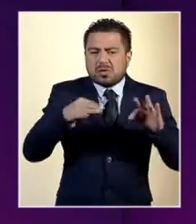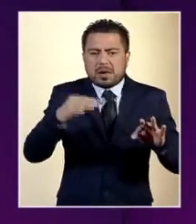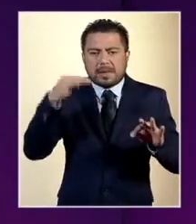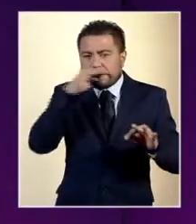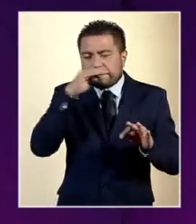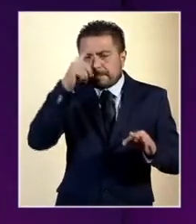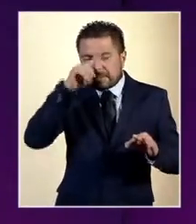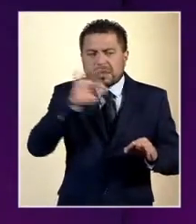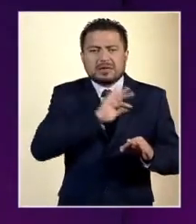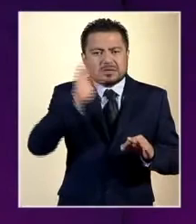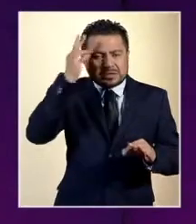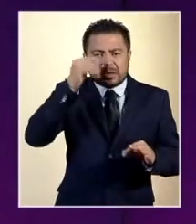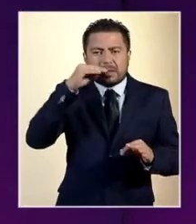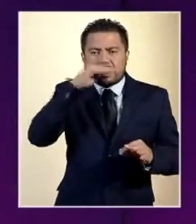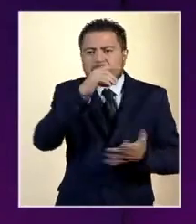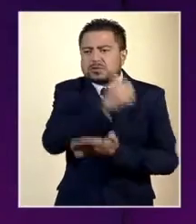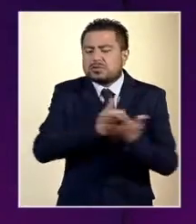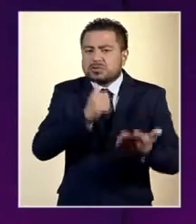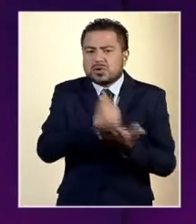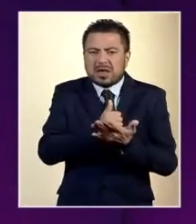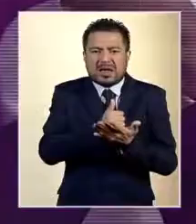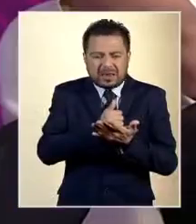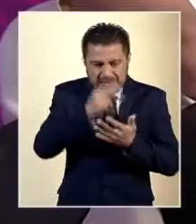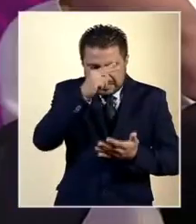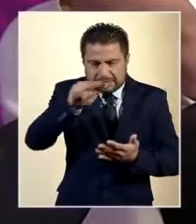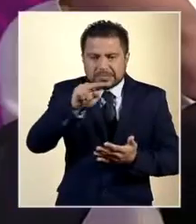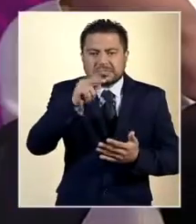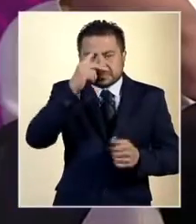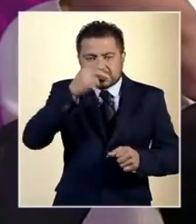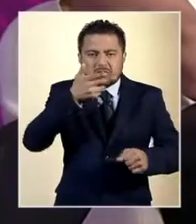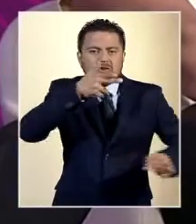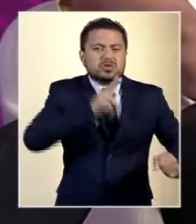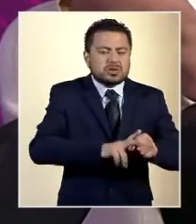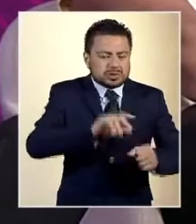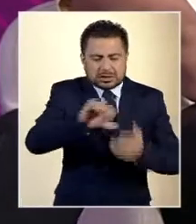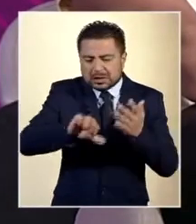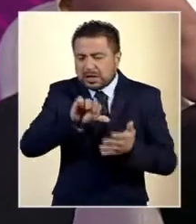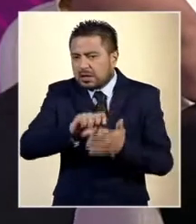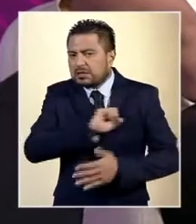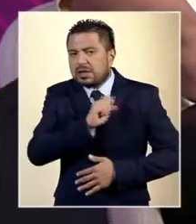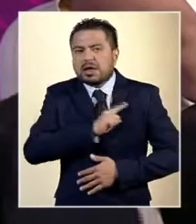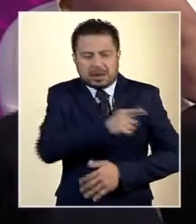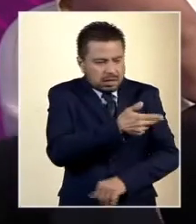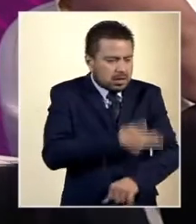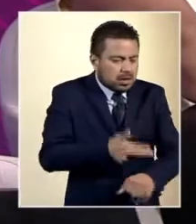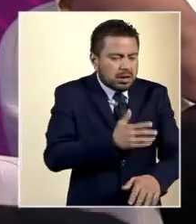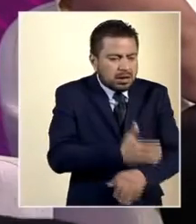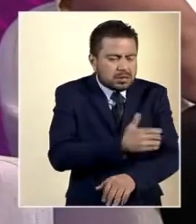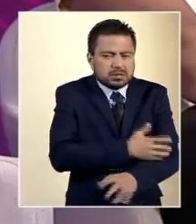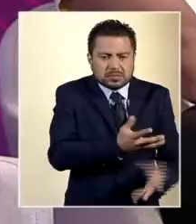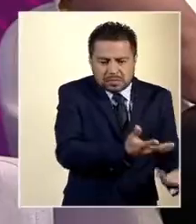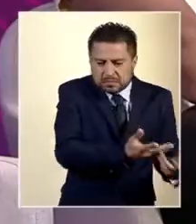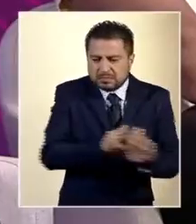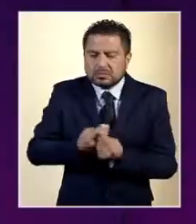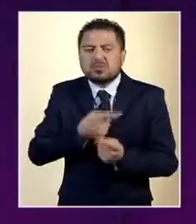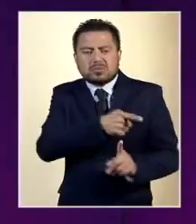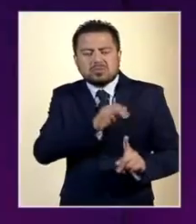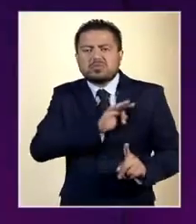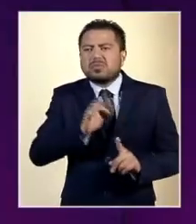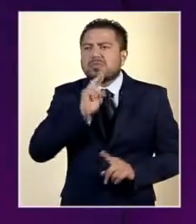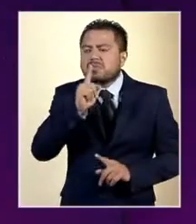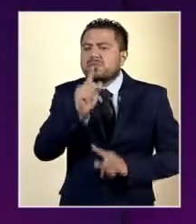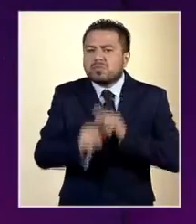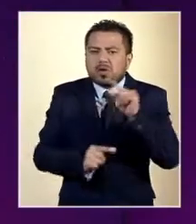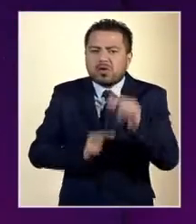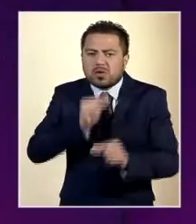para que tengas el servicio gratuito en la Ciudad de México, en los centros de salud o en los hospitales. Pues vamos también a que tramites eso, para que tú puedas ir mejorando